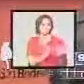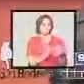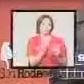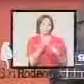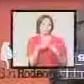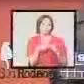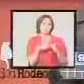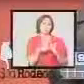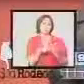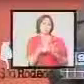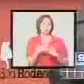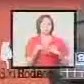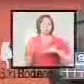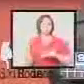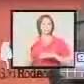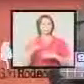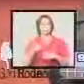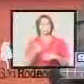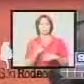endeudan, ¿verdad? Han tenido